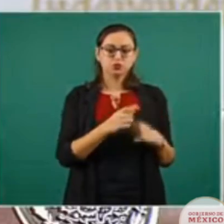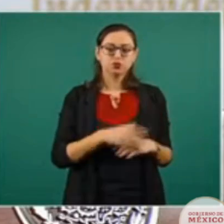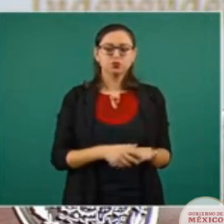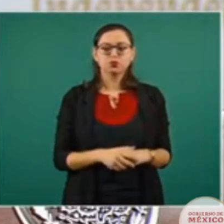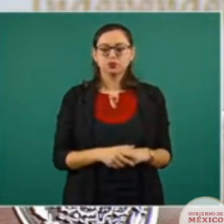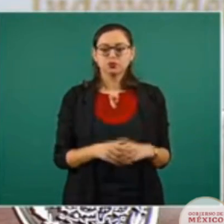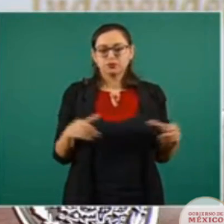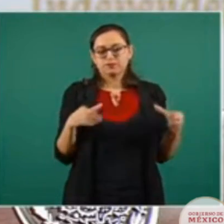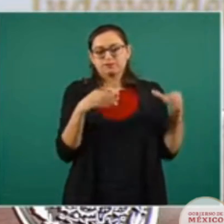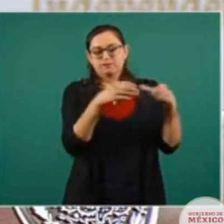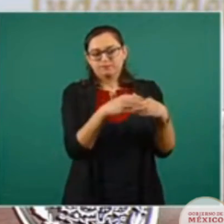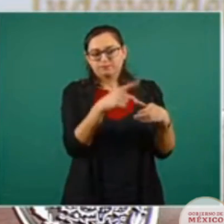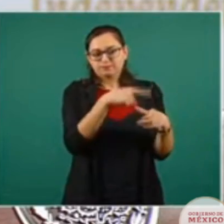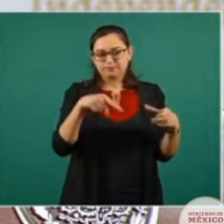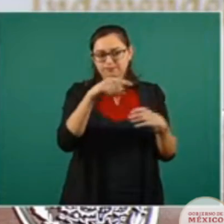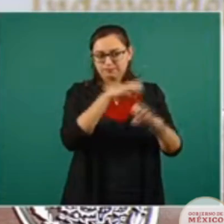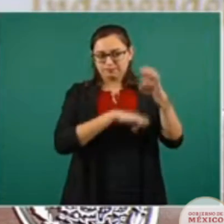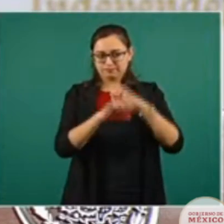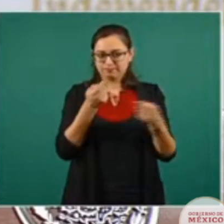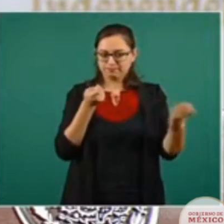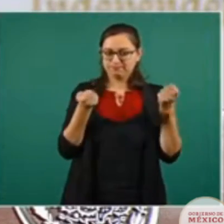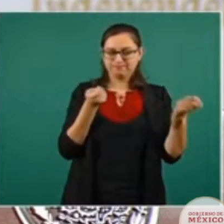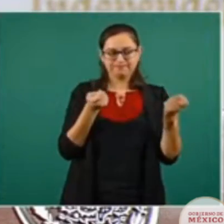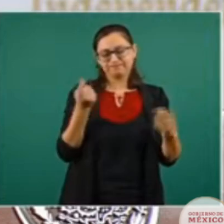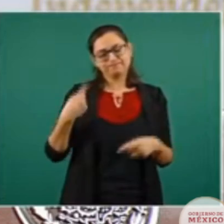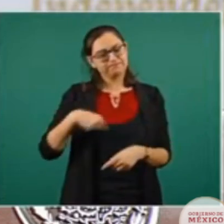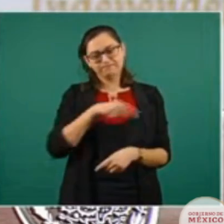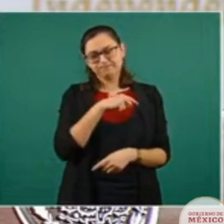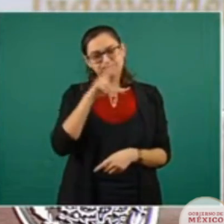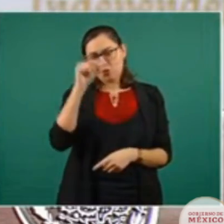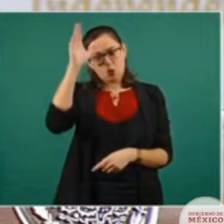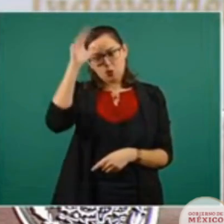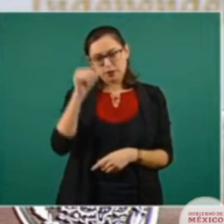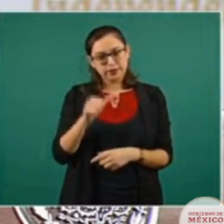la cúpula de poder en España.